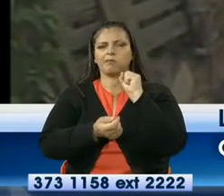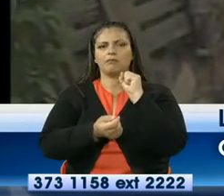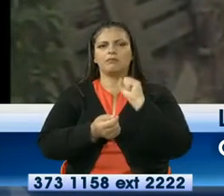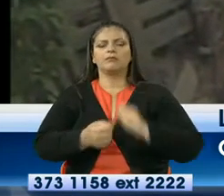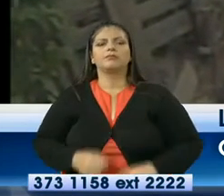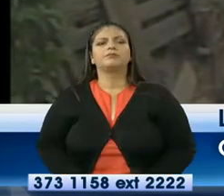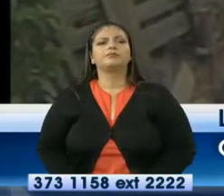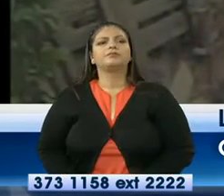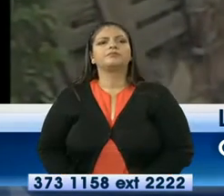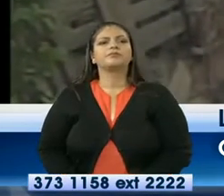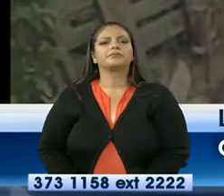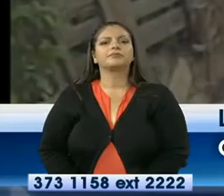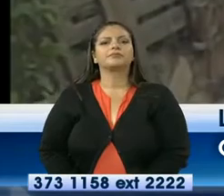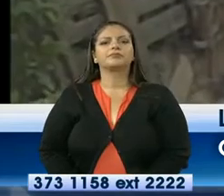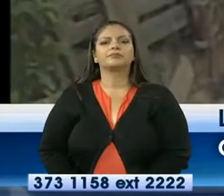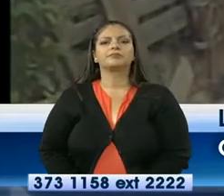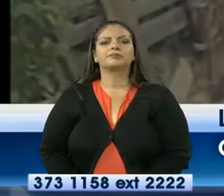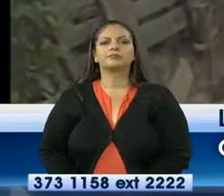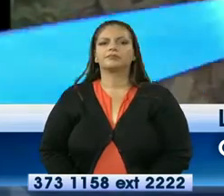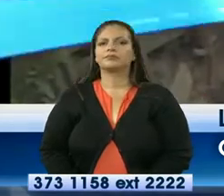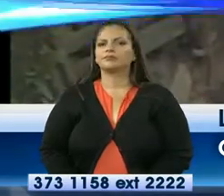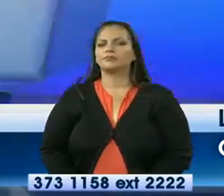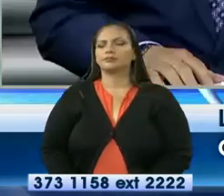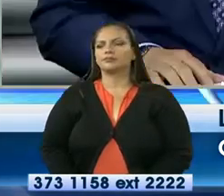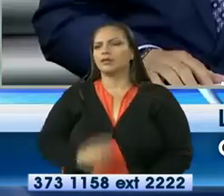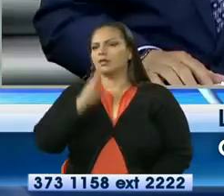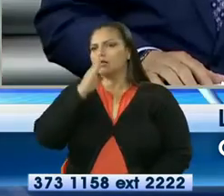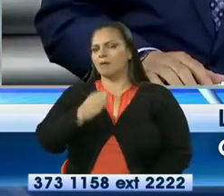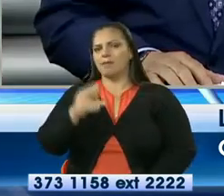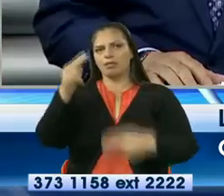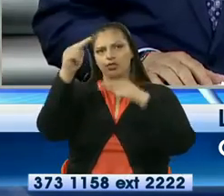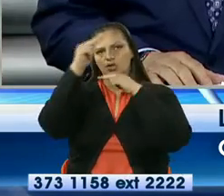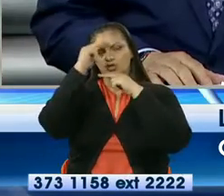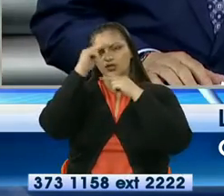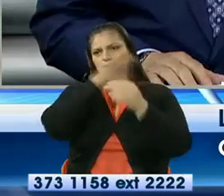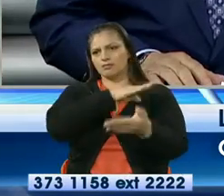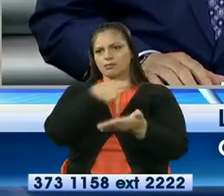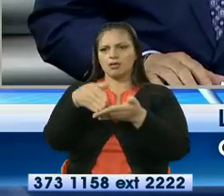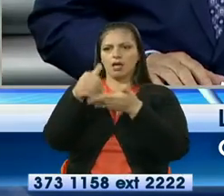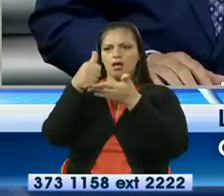a esta hora del día. Recuerde siempre que la noticia está donde usted lo necesita. Buenos días.